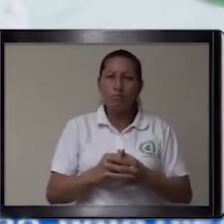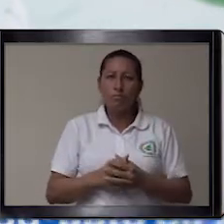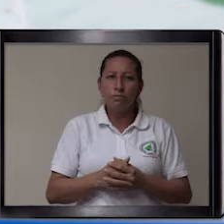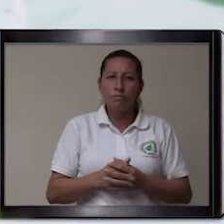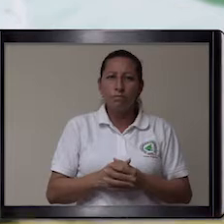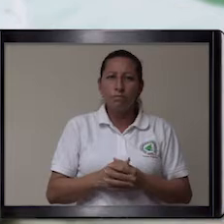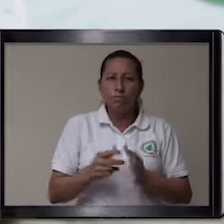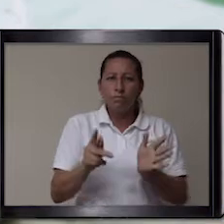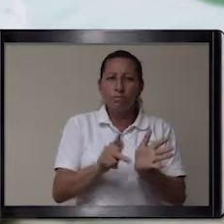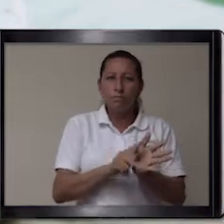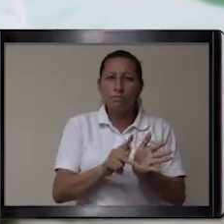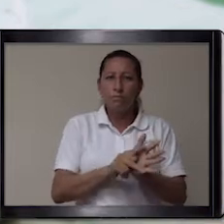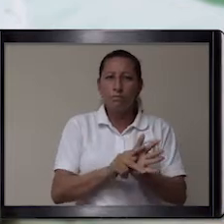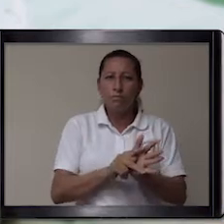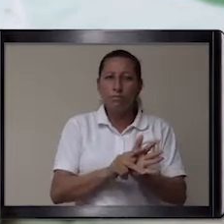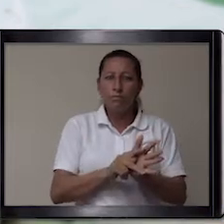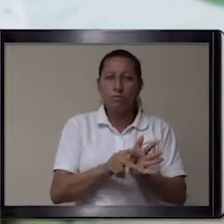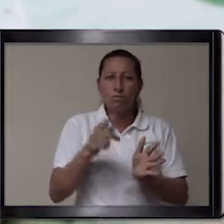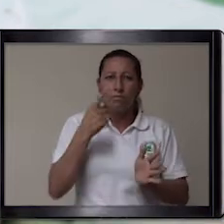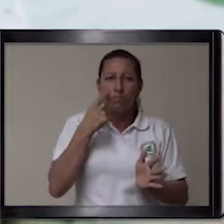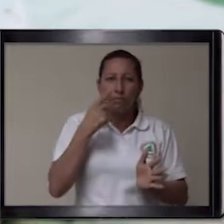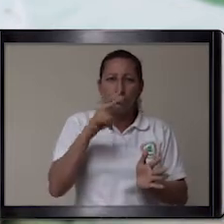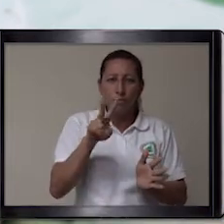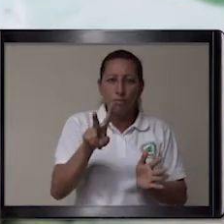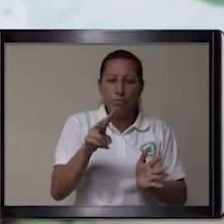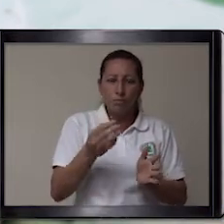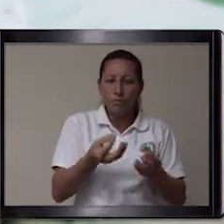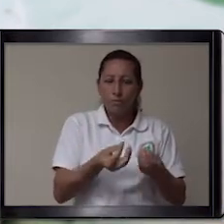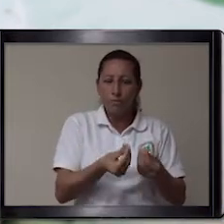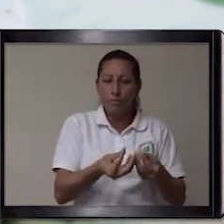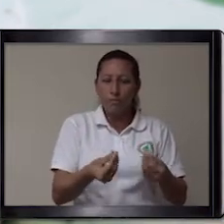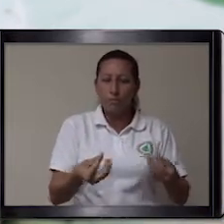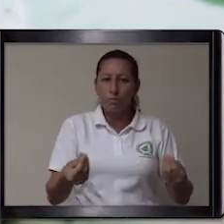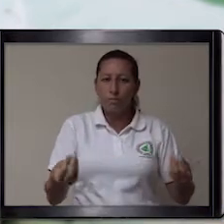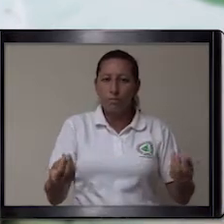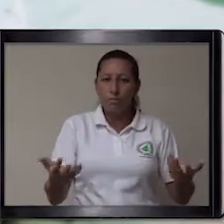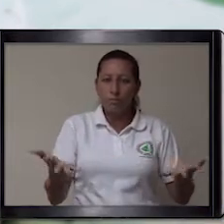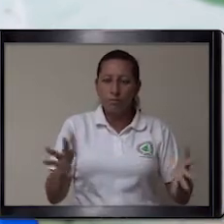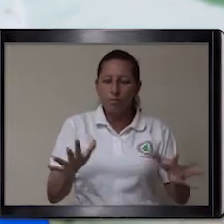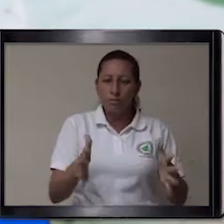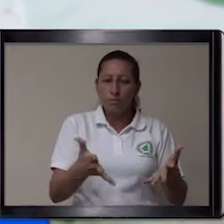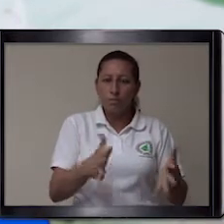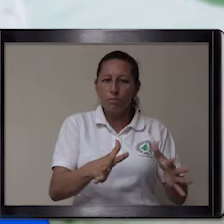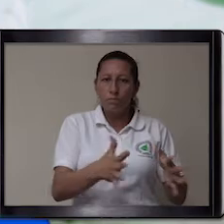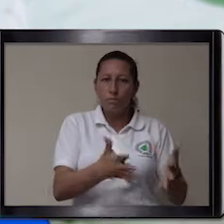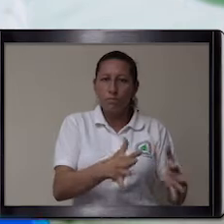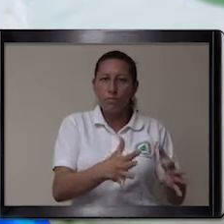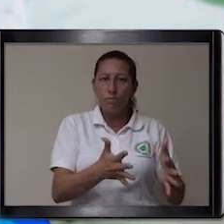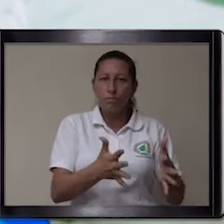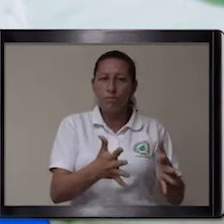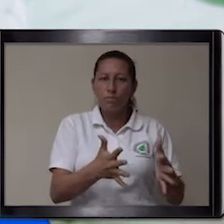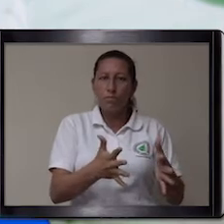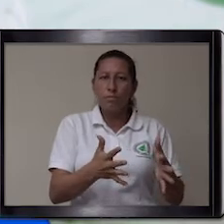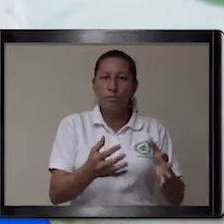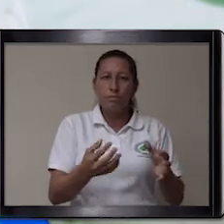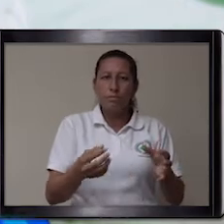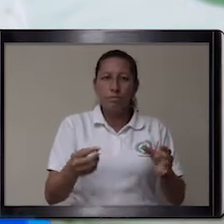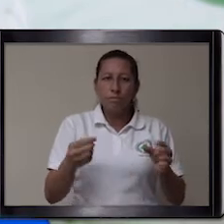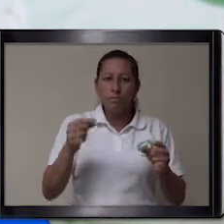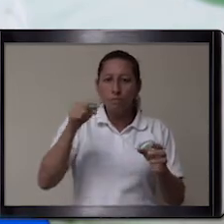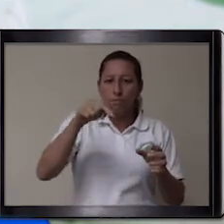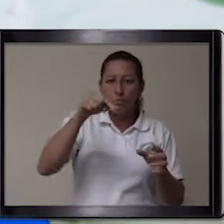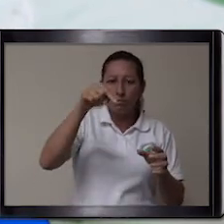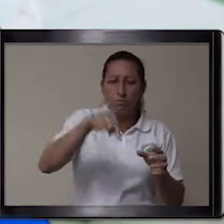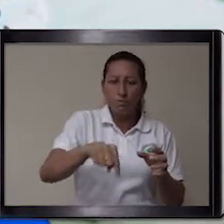esfuerzo-deformación. Entonces, cuando nosotros vemos un terreno deformado, ya sea en el interior